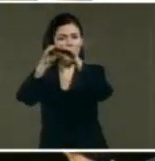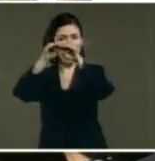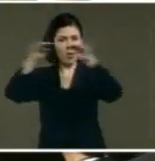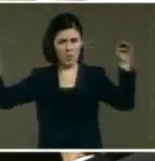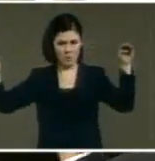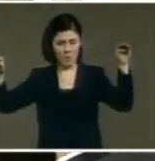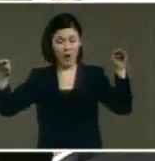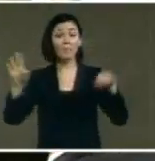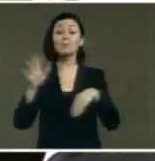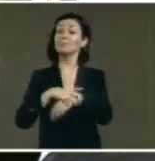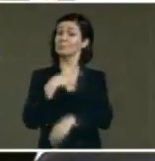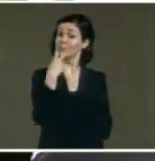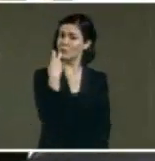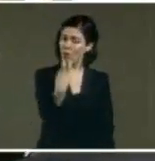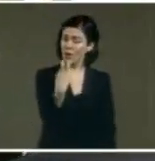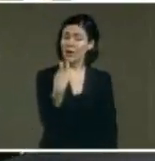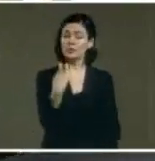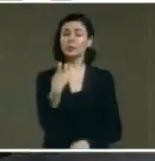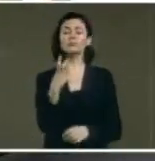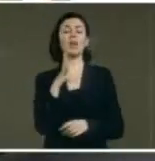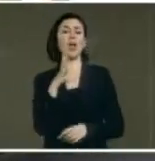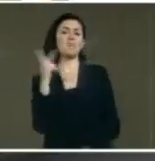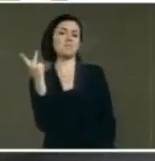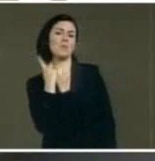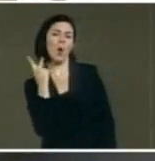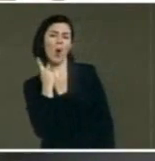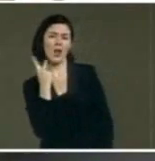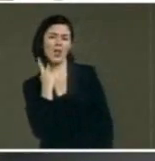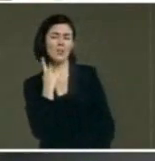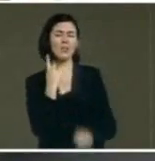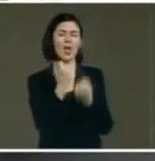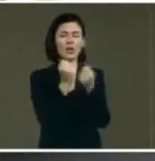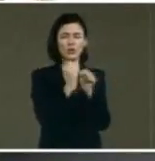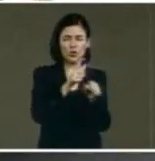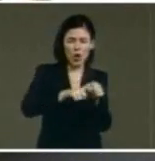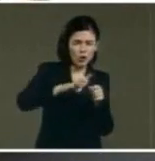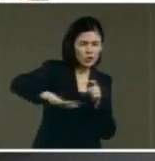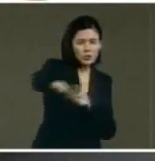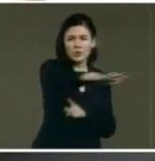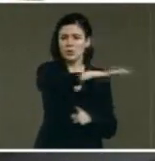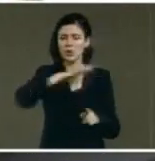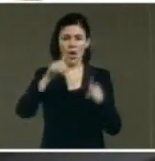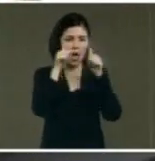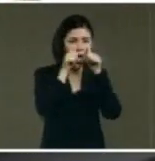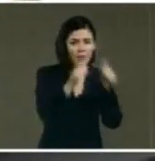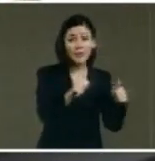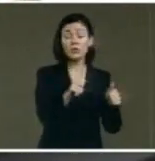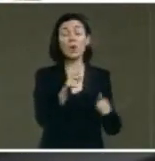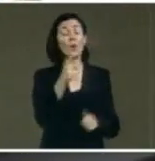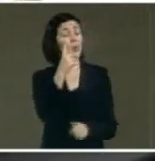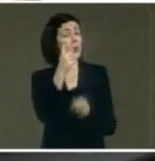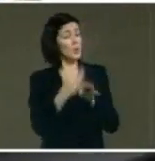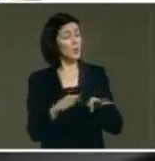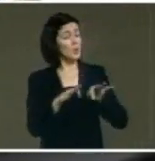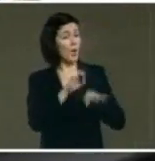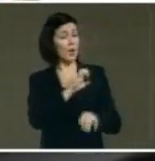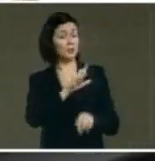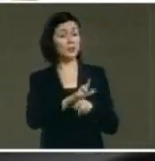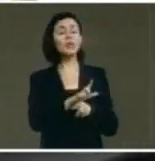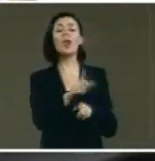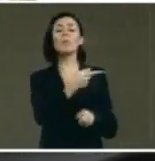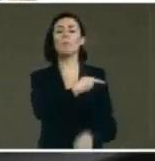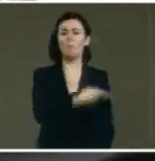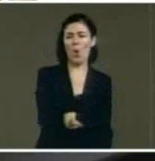Por esa razón, la política social se ha enfocado a que los mexicanos, en especial los más pobres, puedan